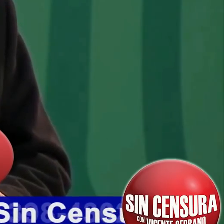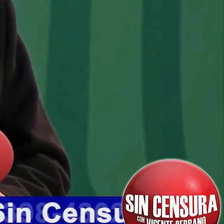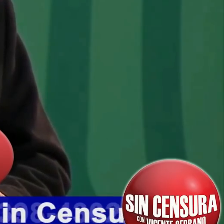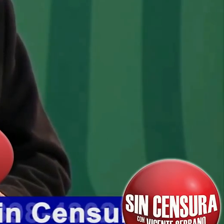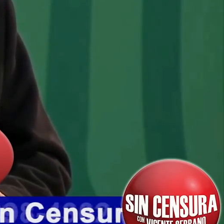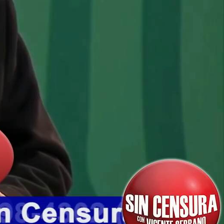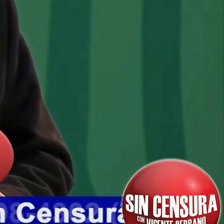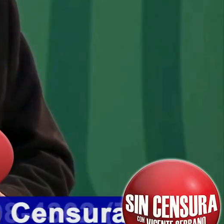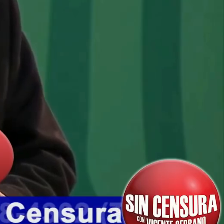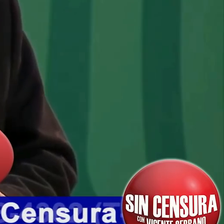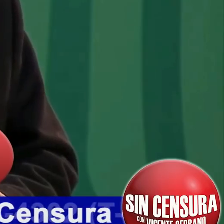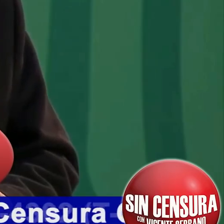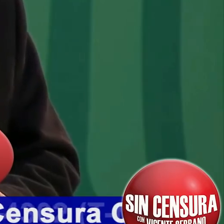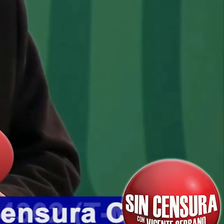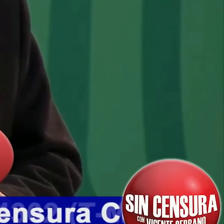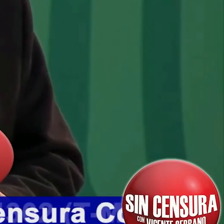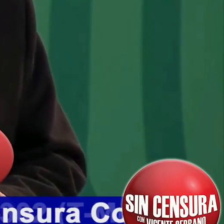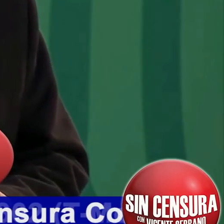de